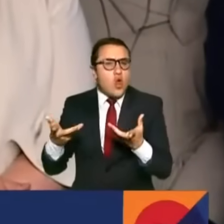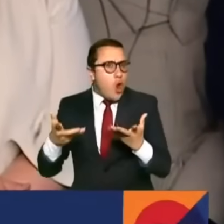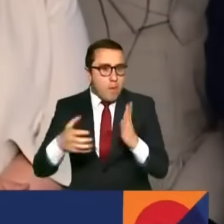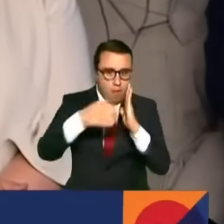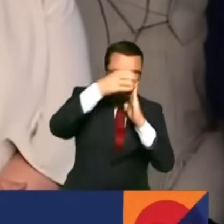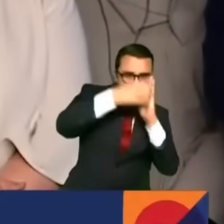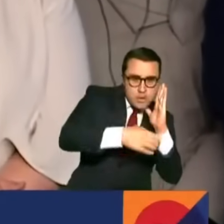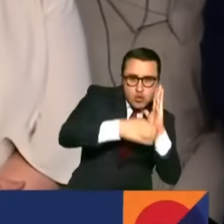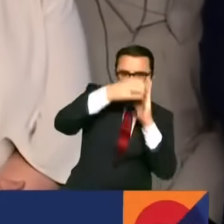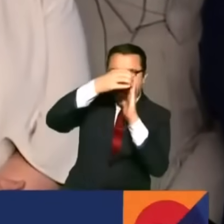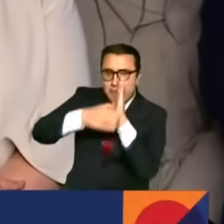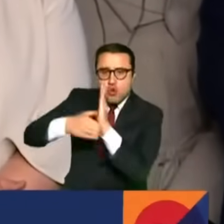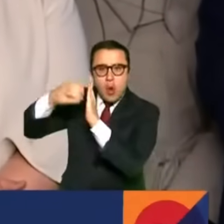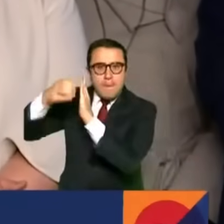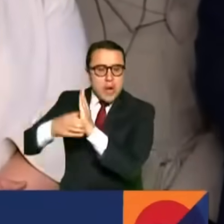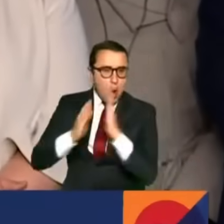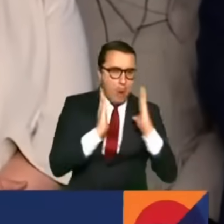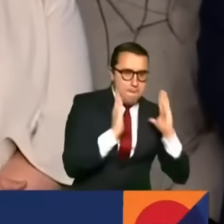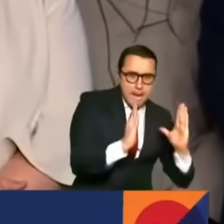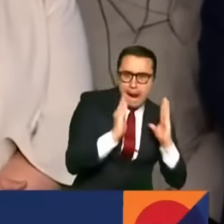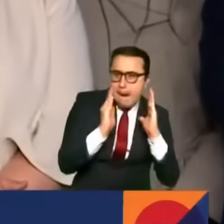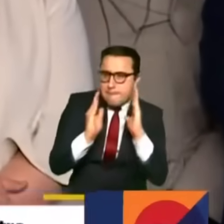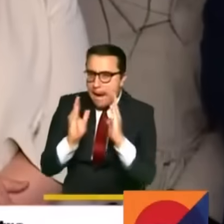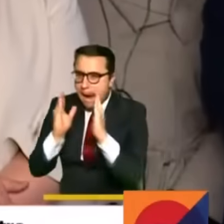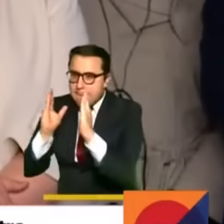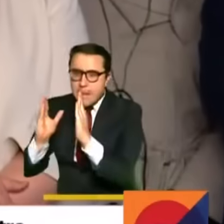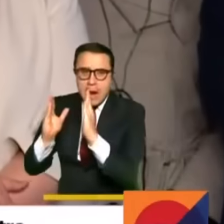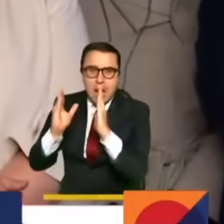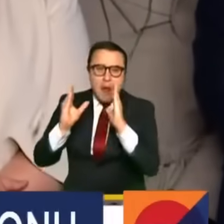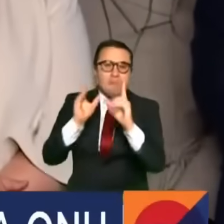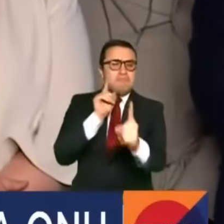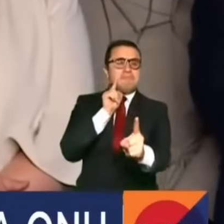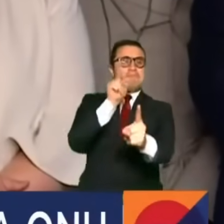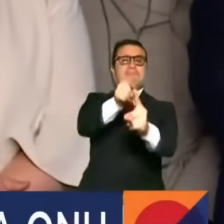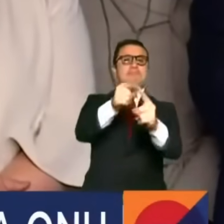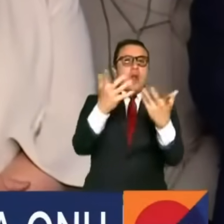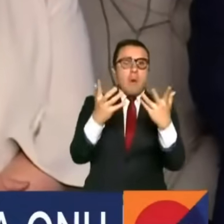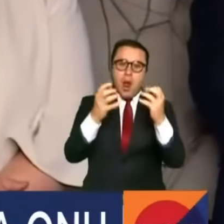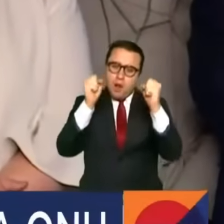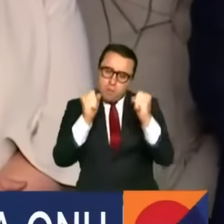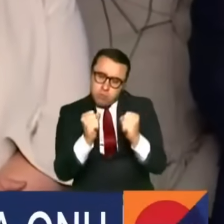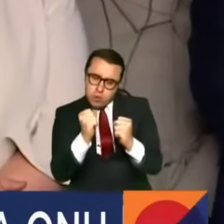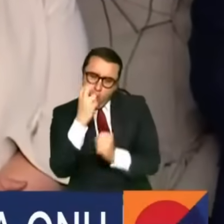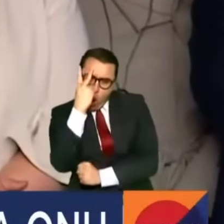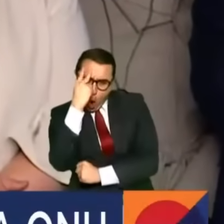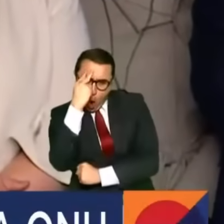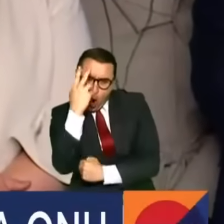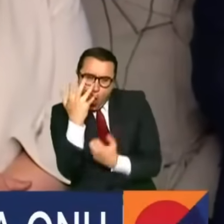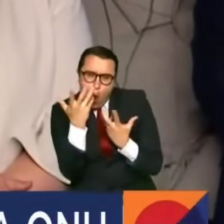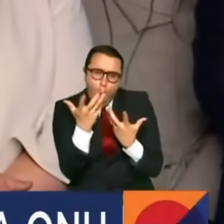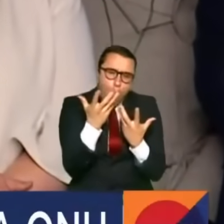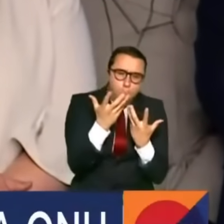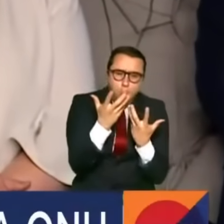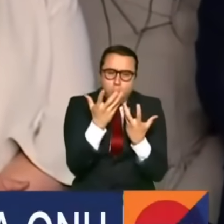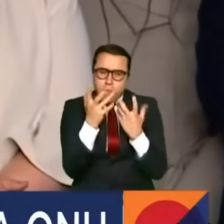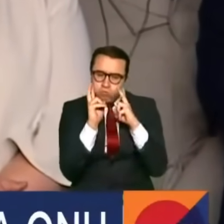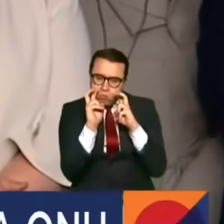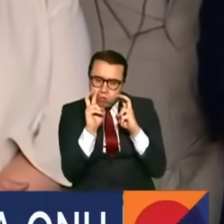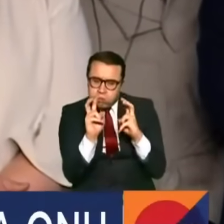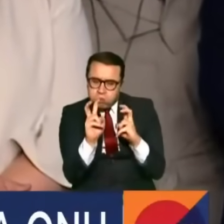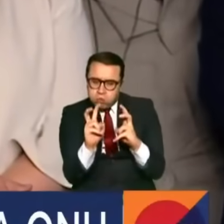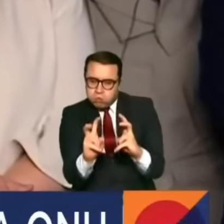permitirían como encontrar la lógica y sobre todo poder tener una evaluación